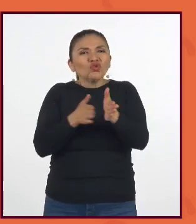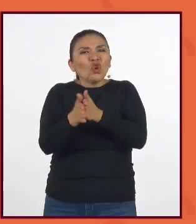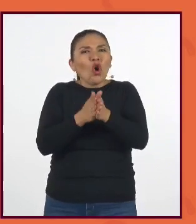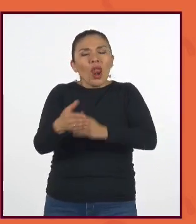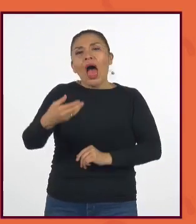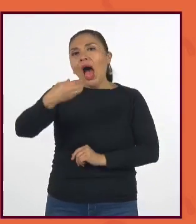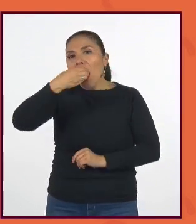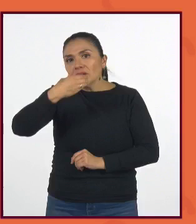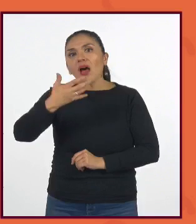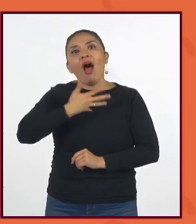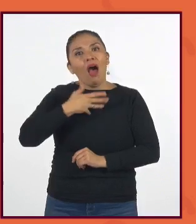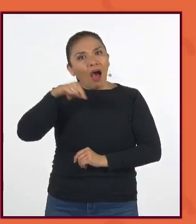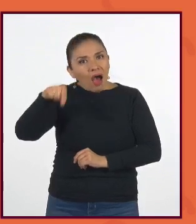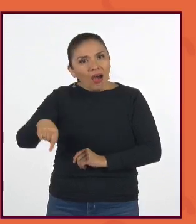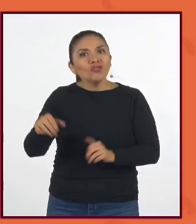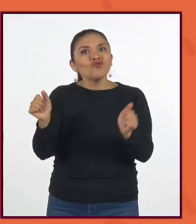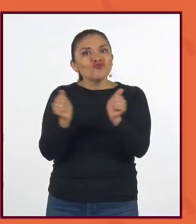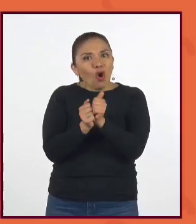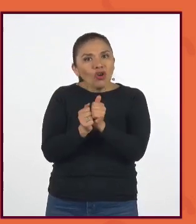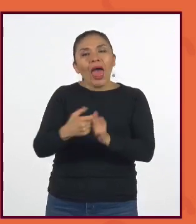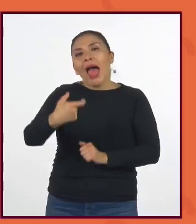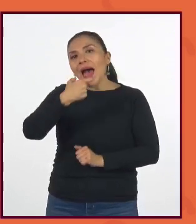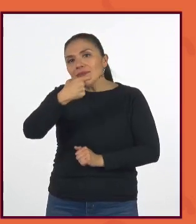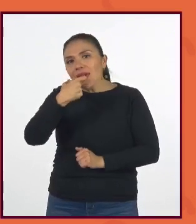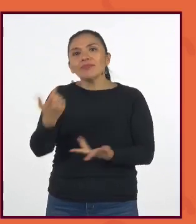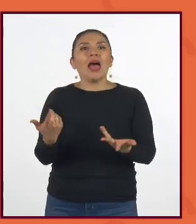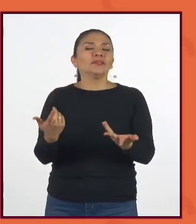comen en alimentos, galletas, postres,